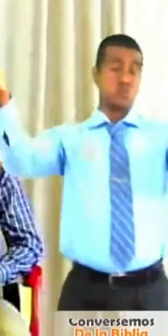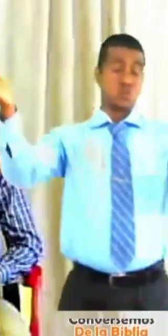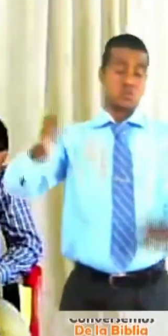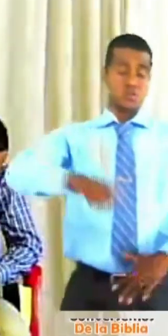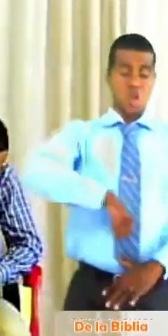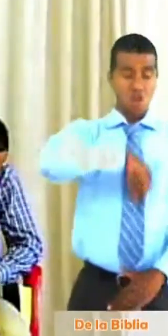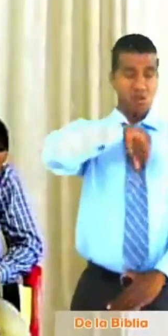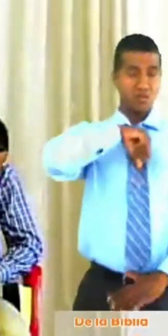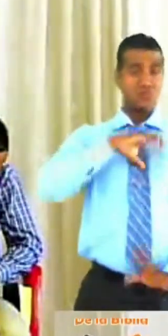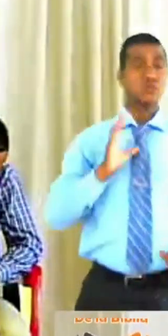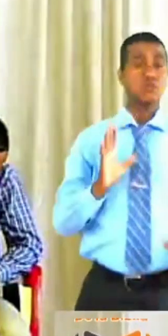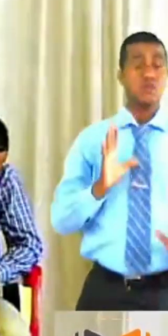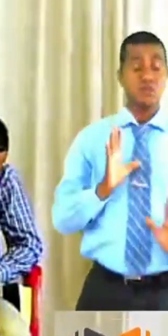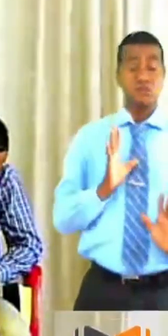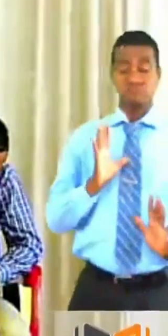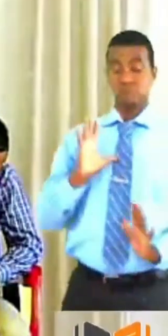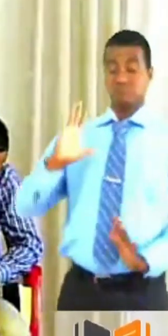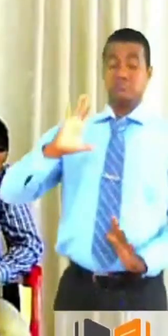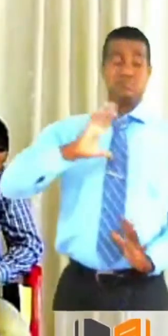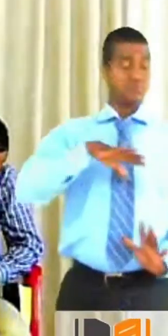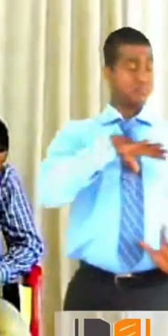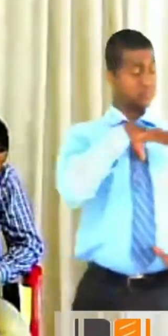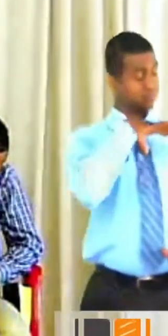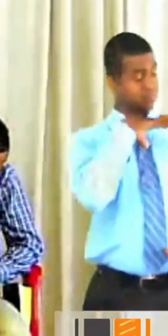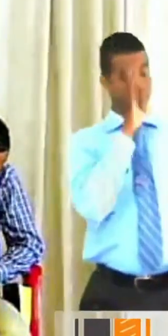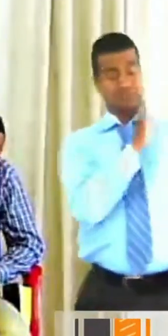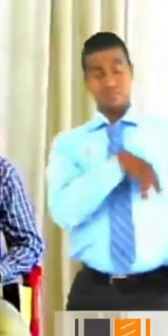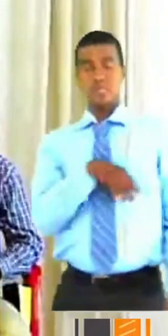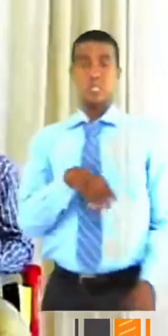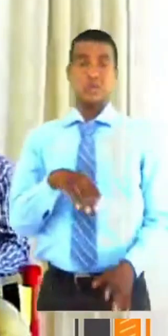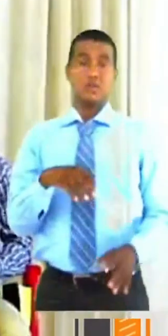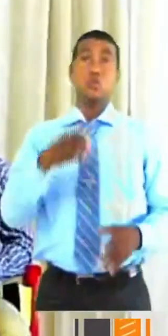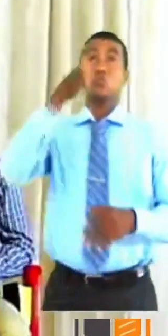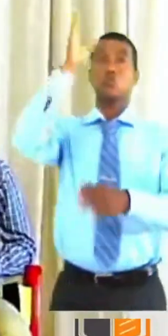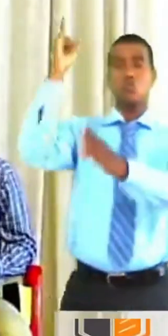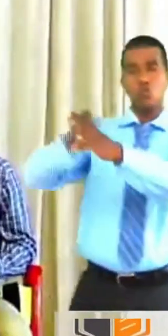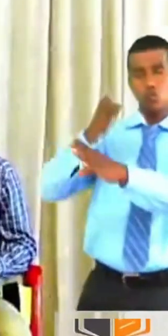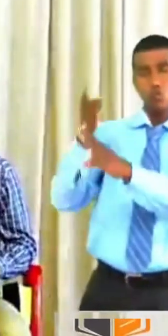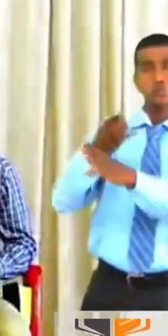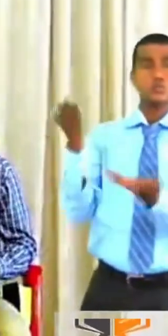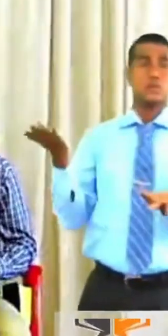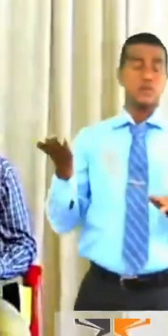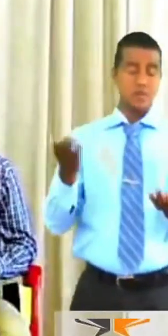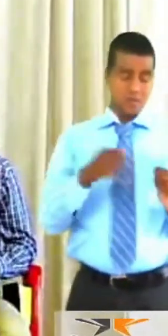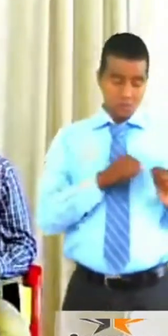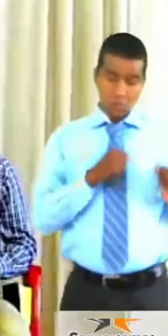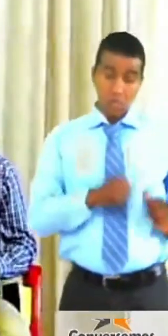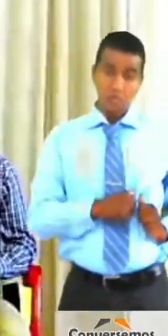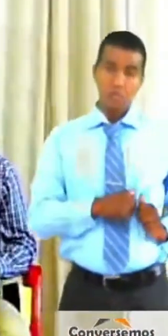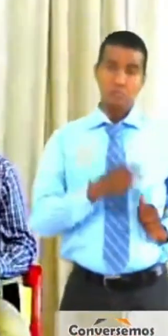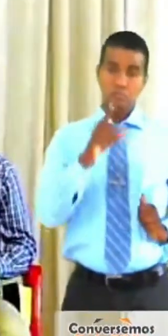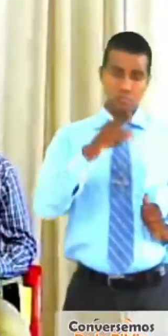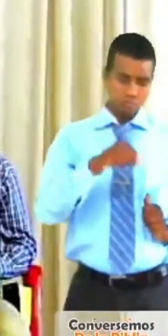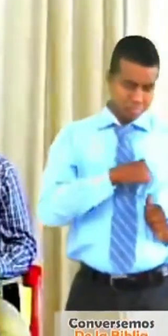corazón. Altivez del poder que Dios le había dado. Se orgulleció el corazón y cayó. Cuando usted lo